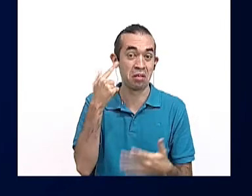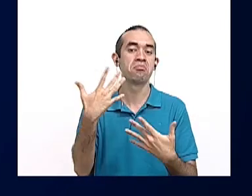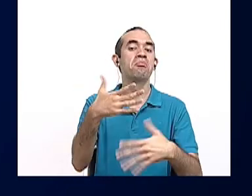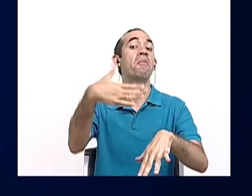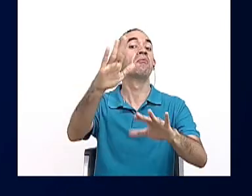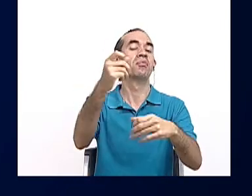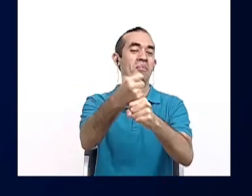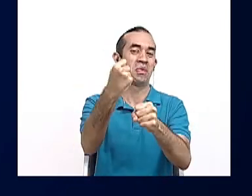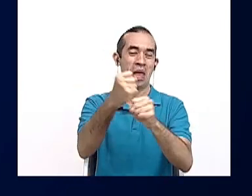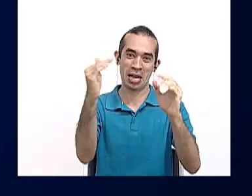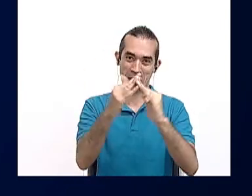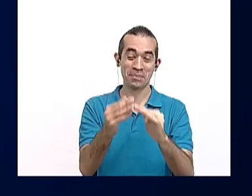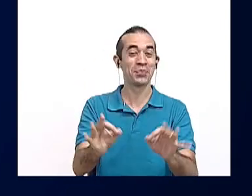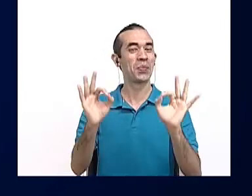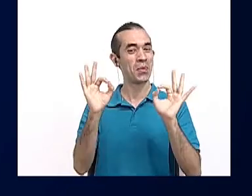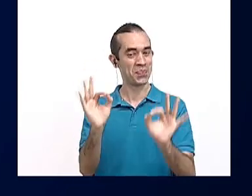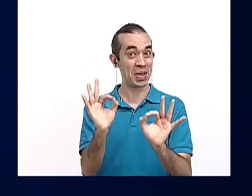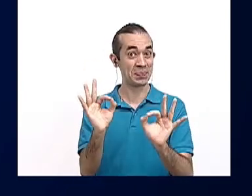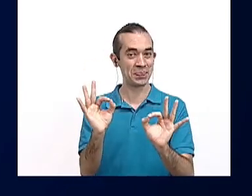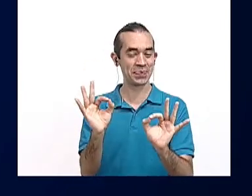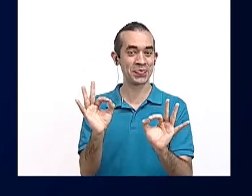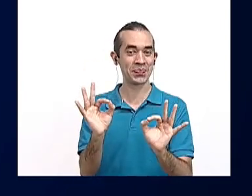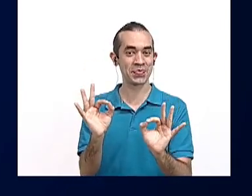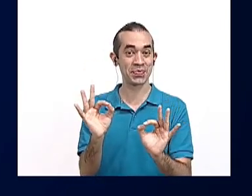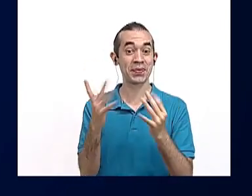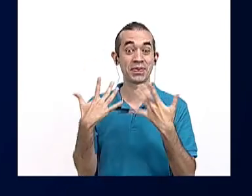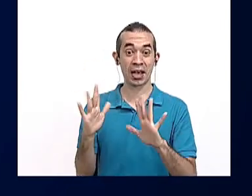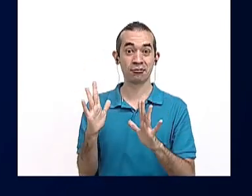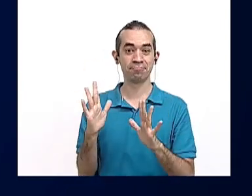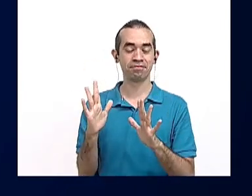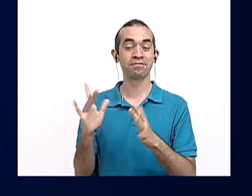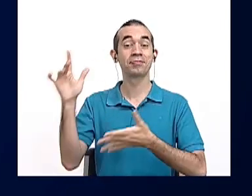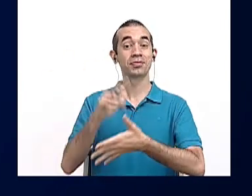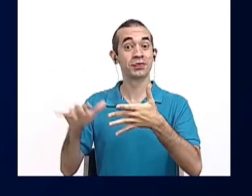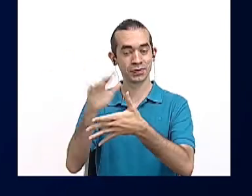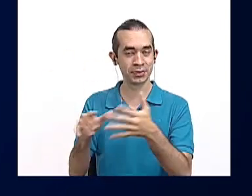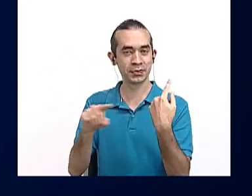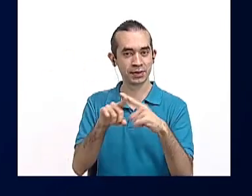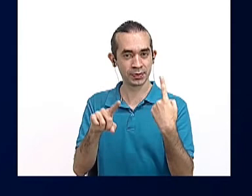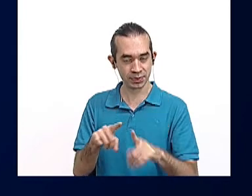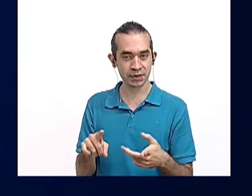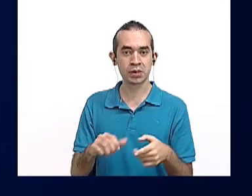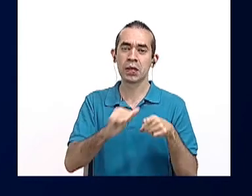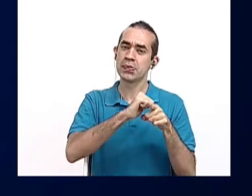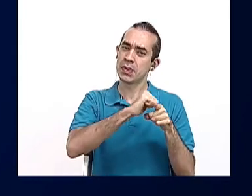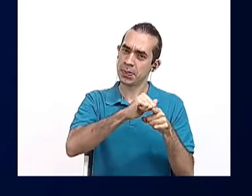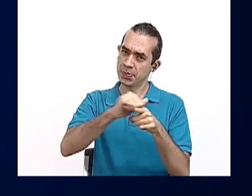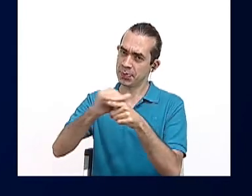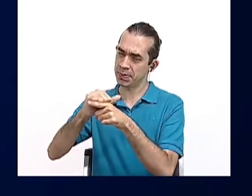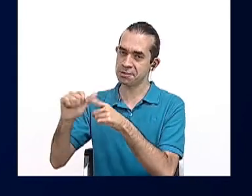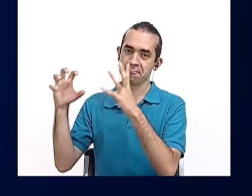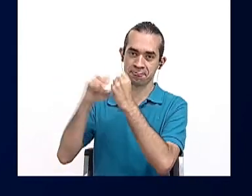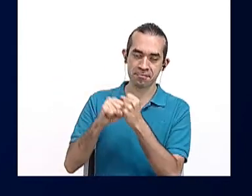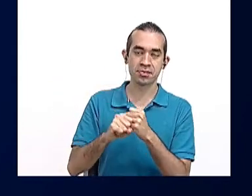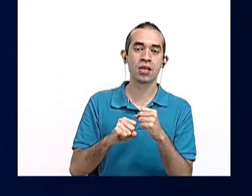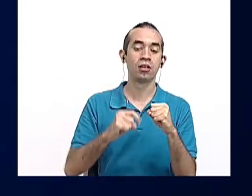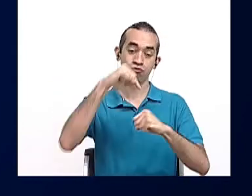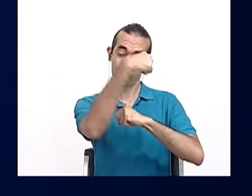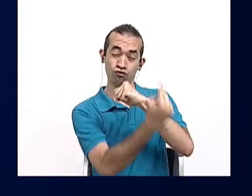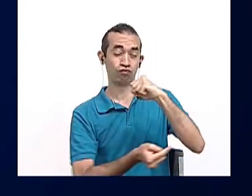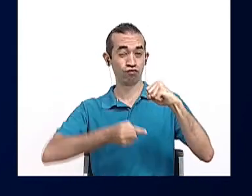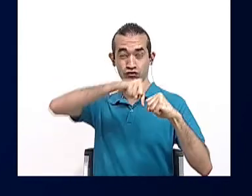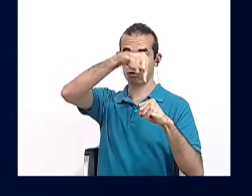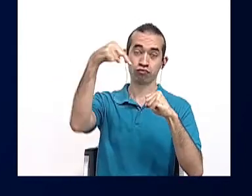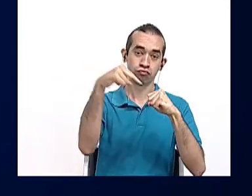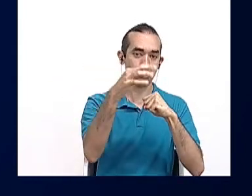tarea. Muy bien, hasta el momento entonces ya hemos estudiado un repasito por las partículas subatómicas,